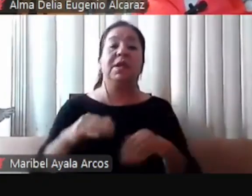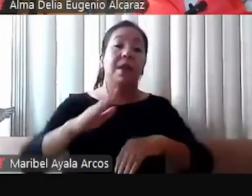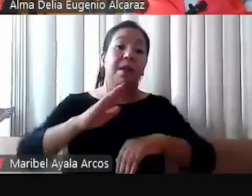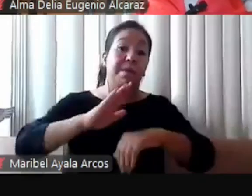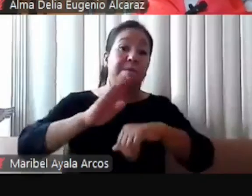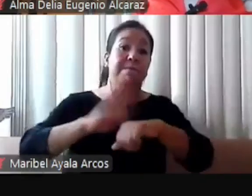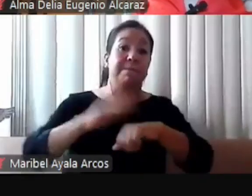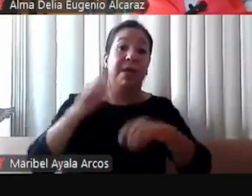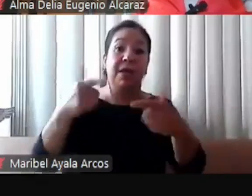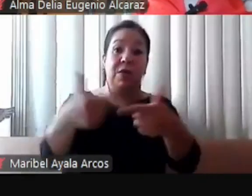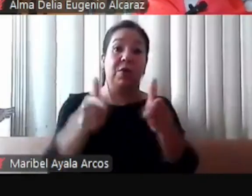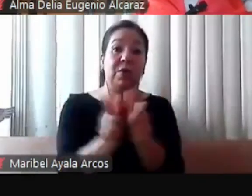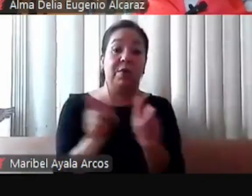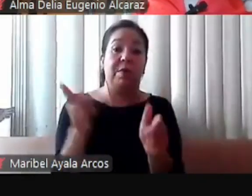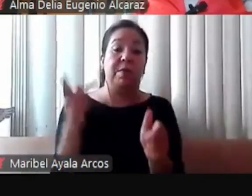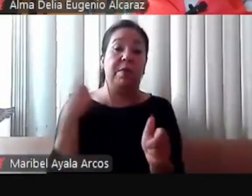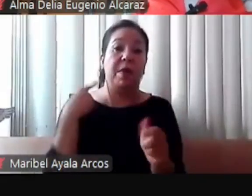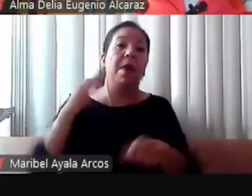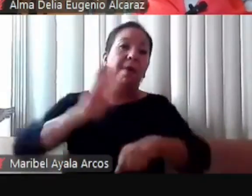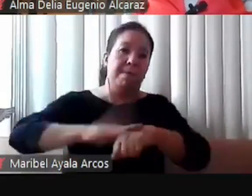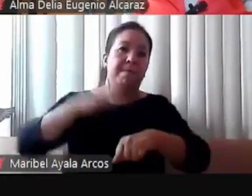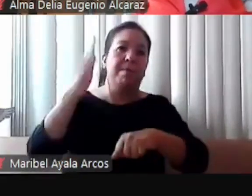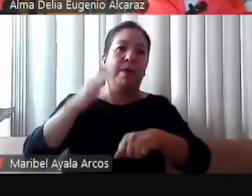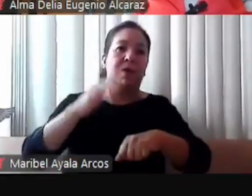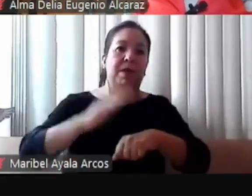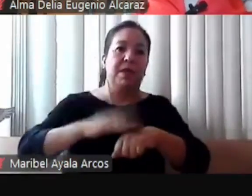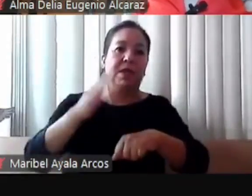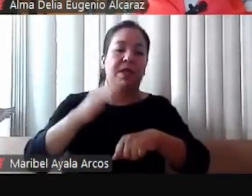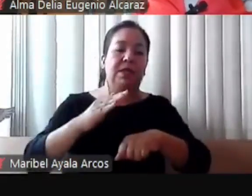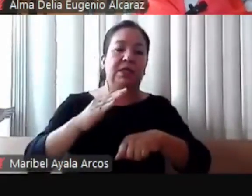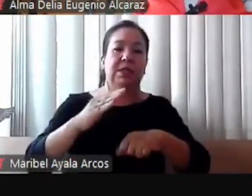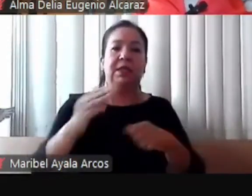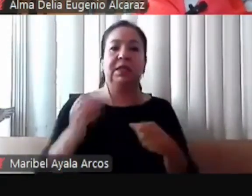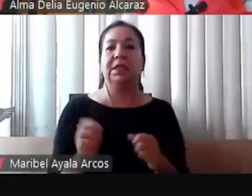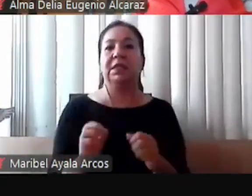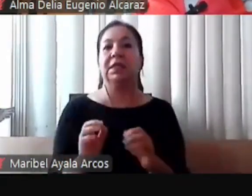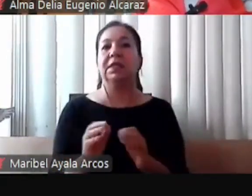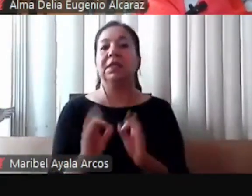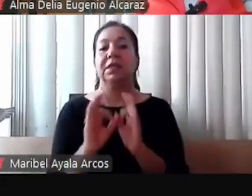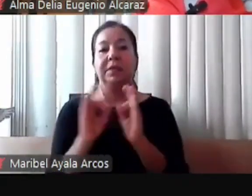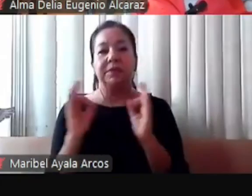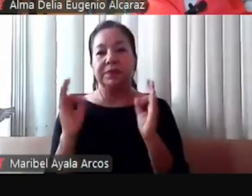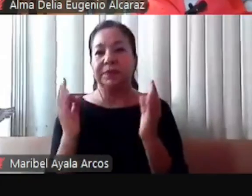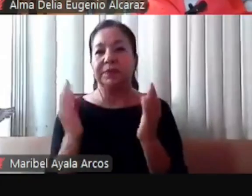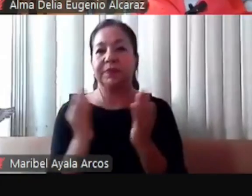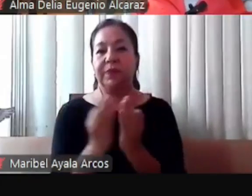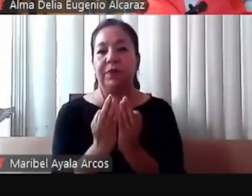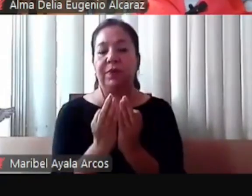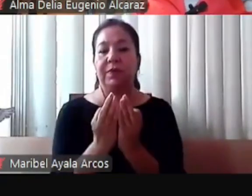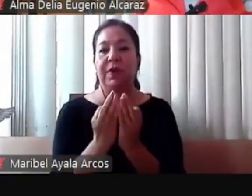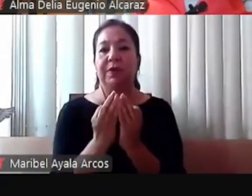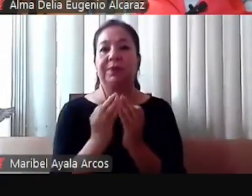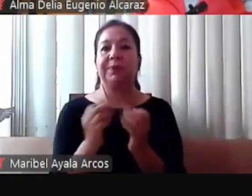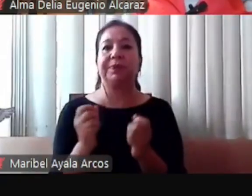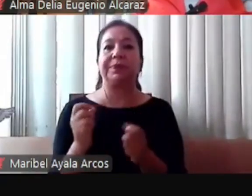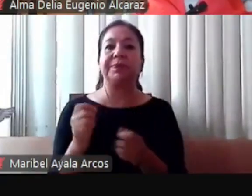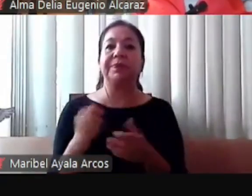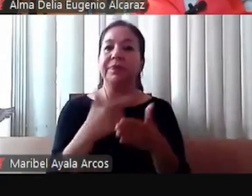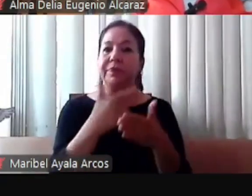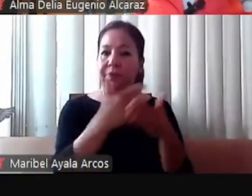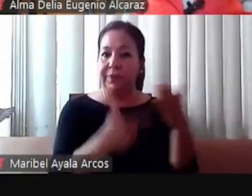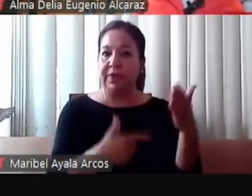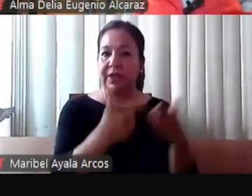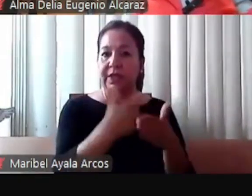ser necesario se seguirá con el siguiente partido con la votación más alta de forma decreciente. En el caso que nos ocupa, quien actualiza la